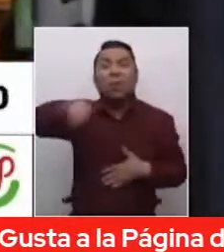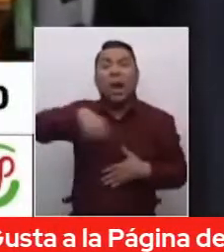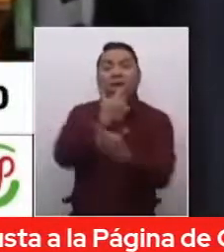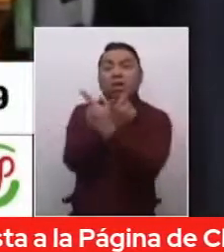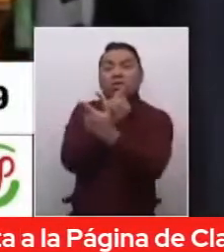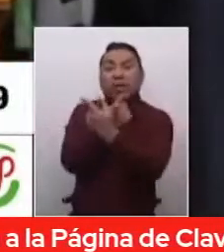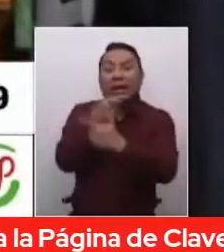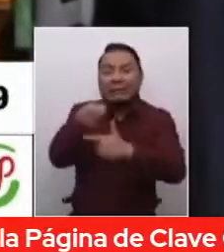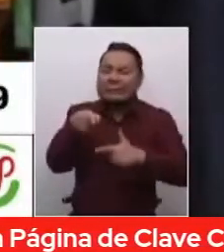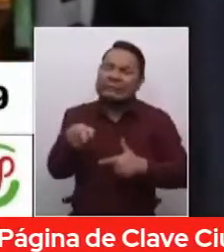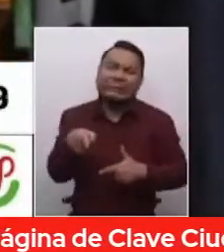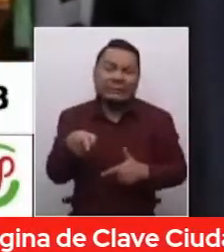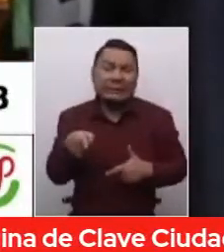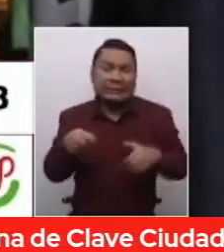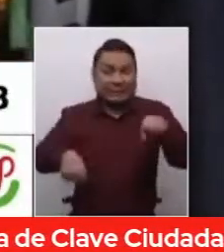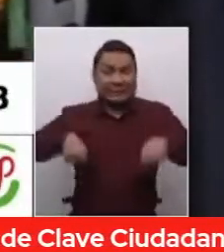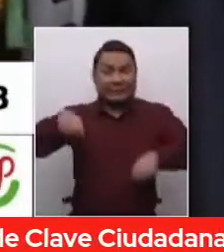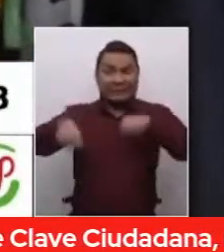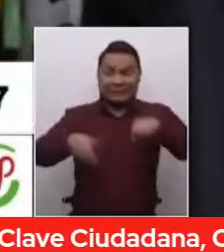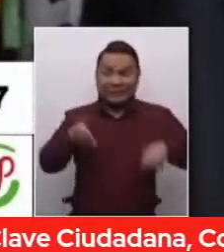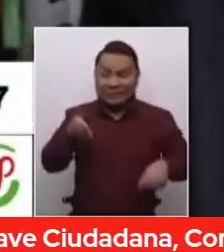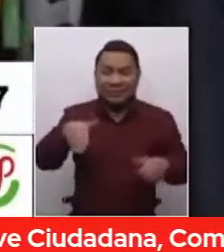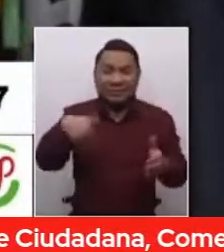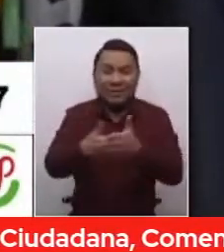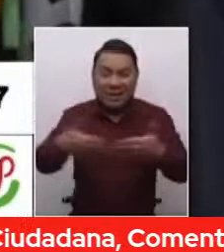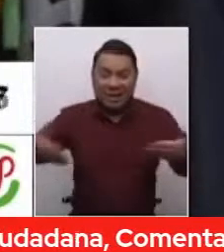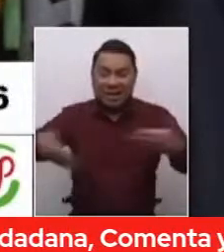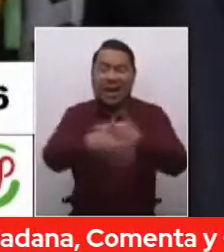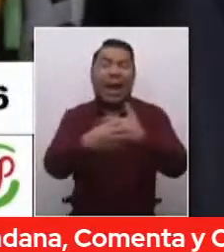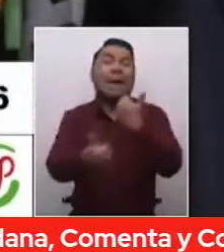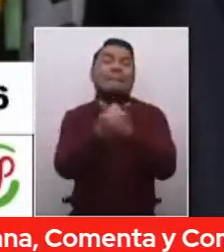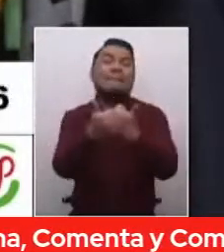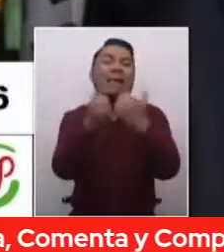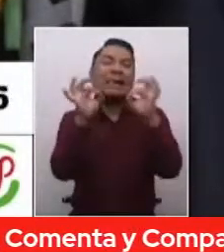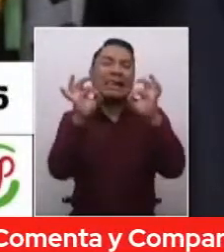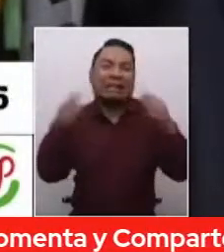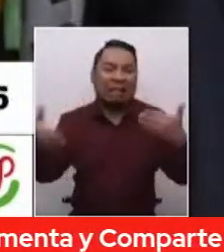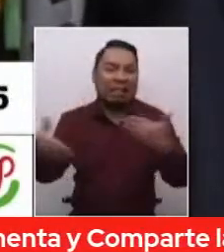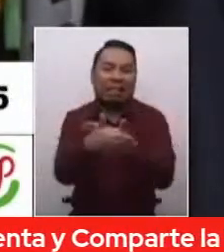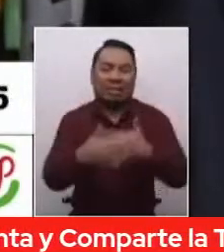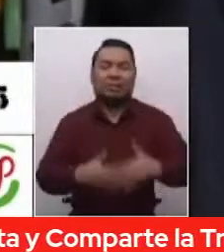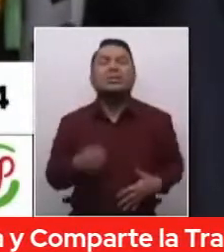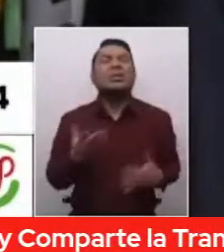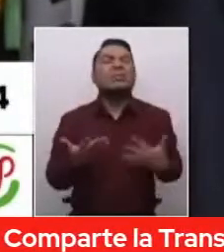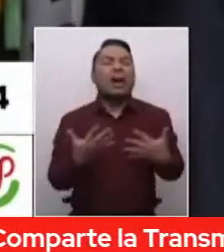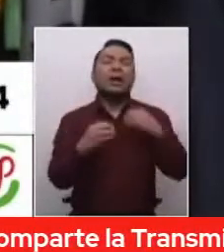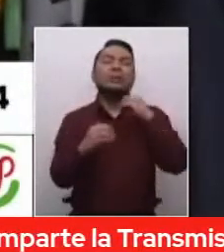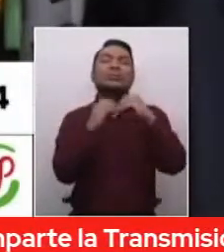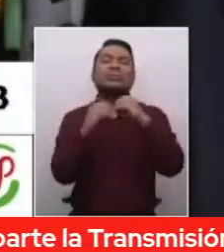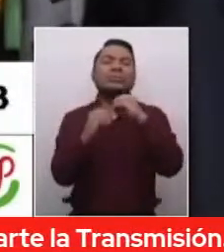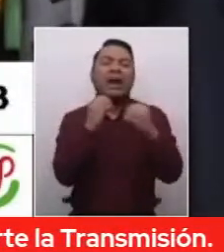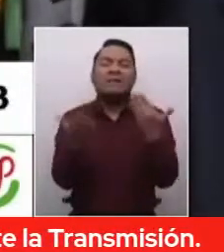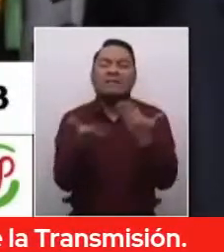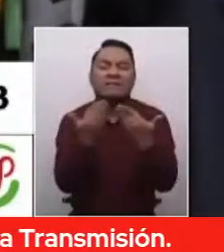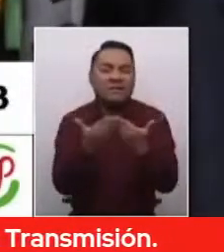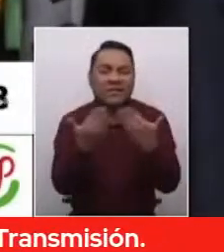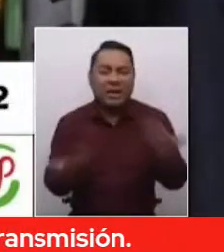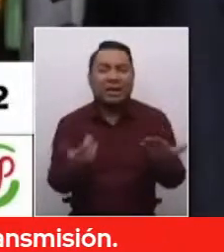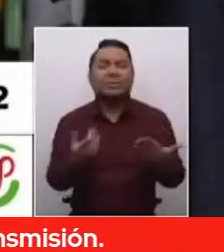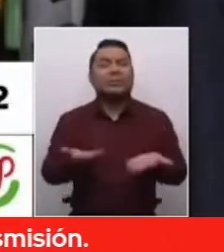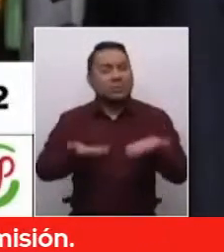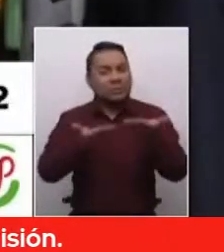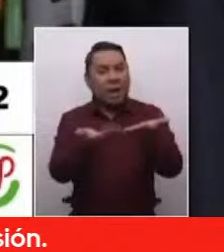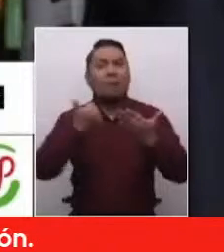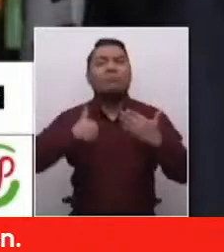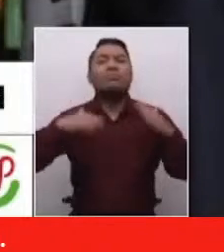sería suicida que un ciclista llegara a cruzar por ahí. Entonces, ¿qué debemos hacer? Soluciones fáciles, sencillas, al alcance